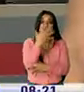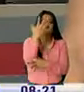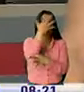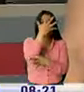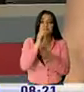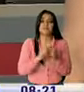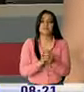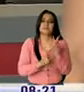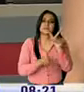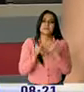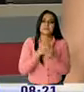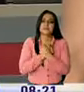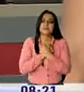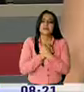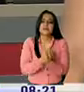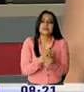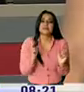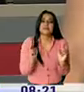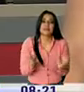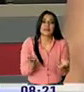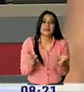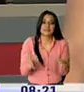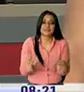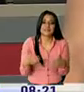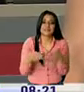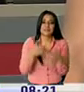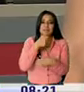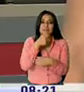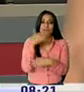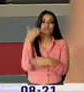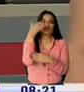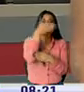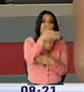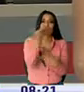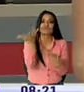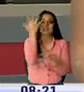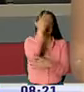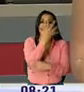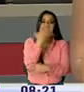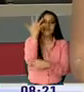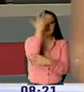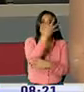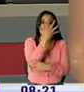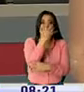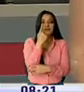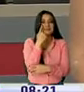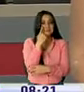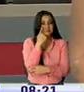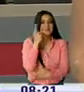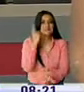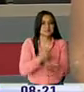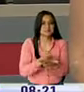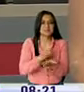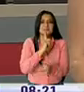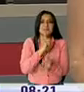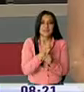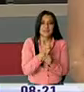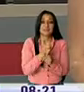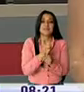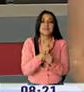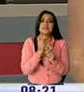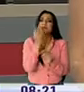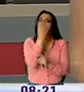del cangrejo les contamos que nuestro equipo periodístico viajó hasta Esmeraldas para corroborar que Sedicangre es el mejor lugar